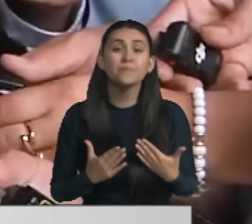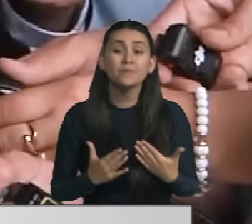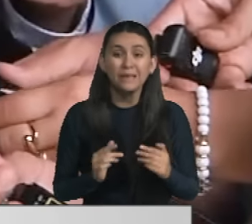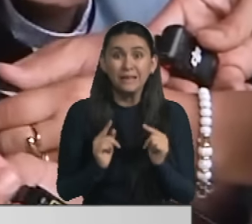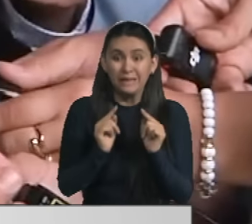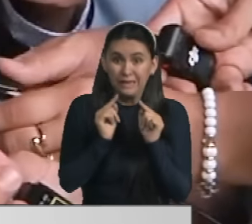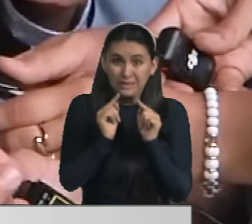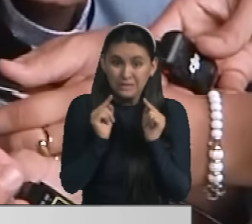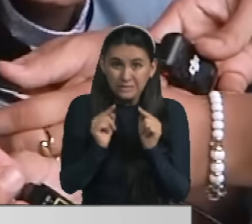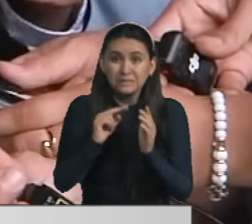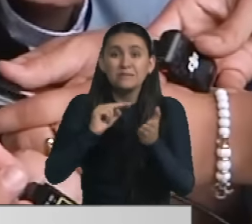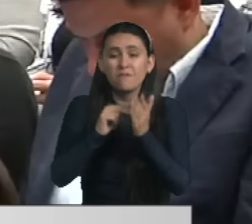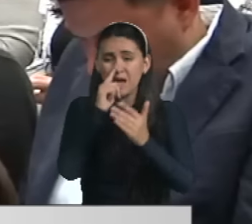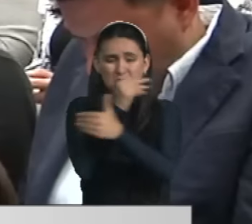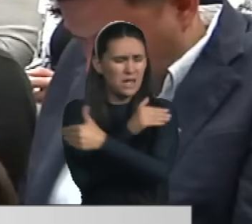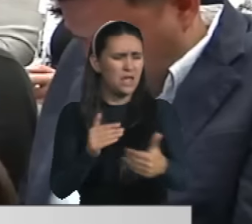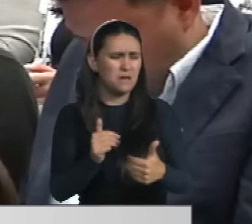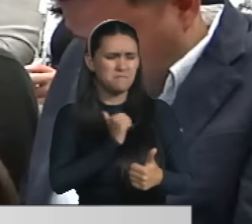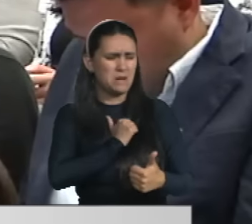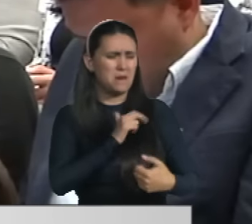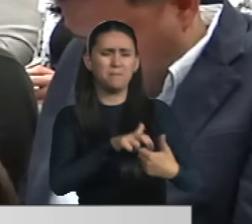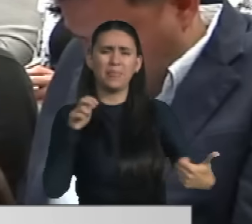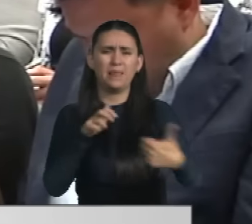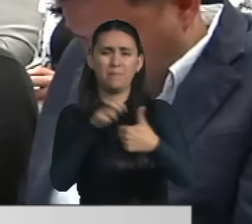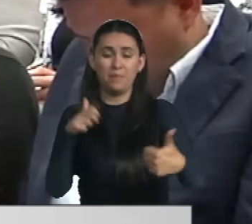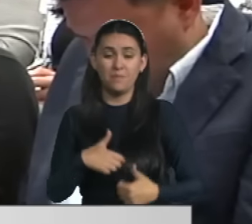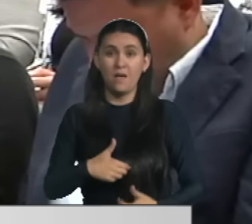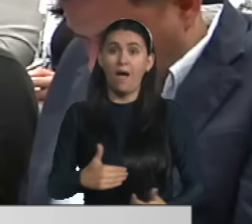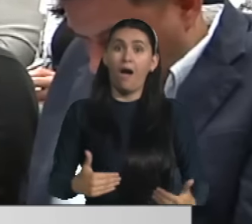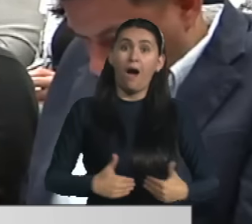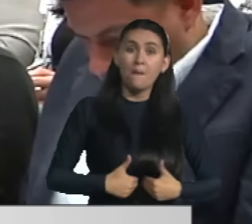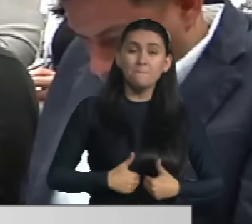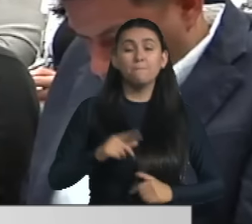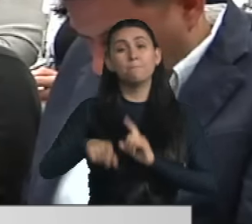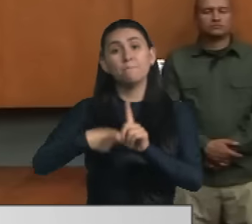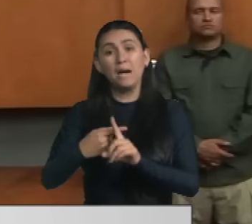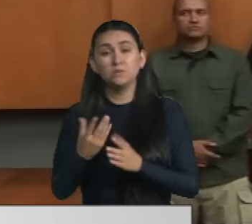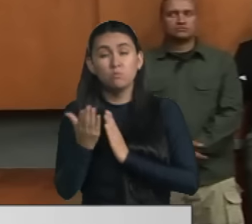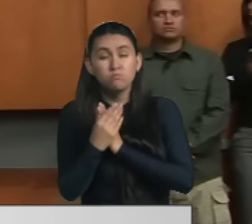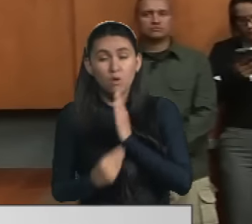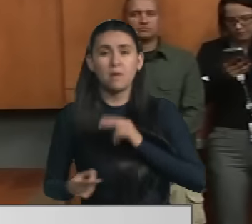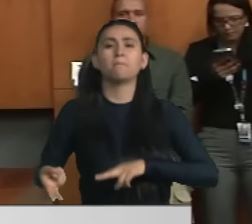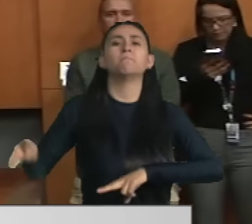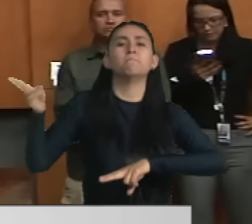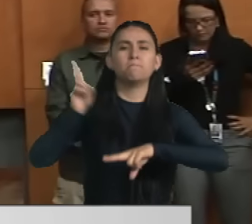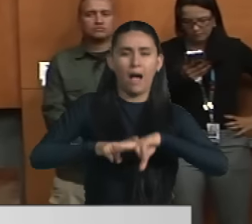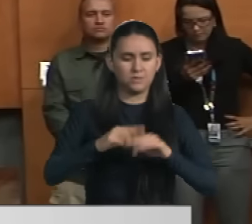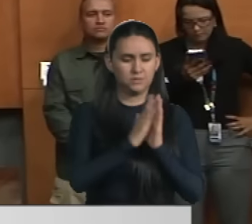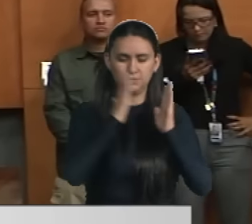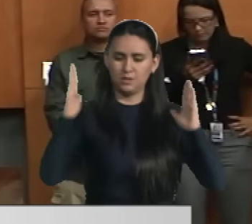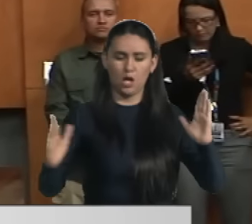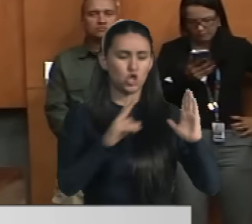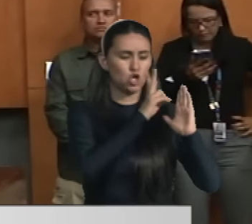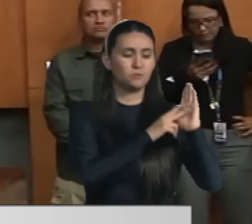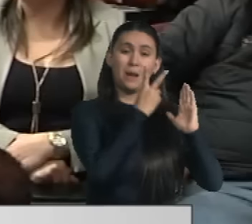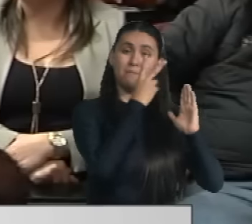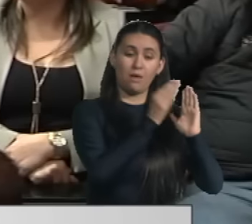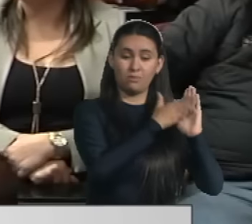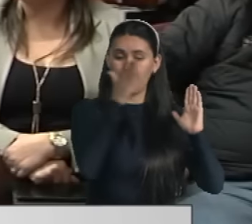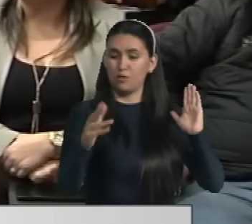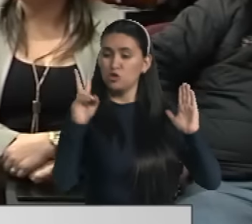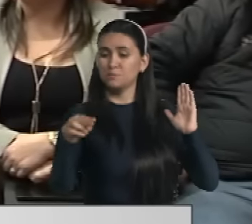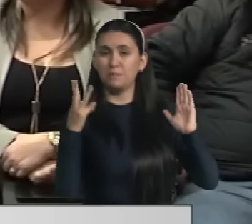que implica es la desescolarización de los estudiantes. El hambre y la pobreza también aumentaron entre 2020 y 2023. El alcalde de